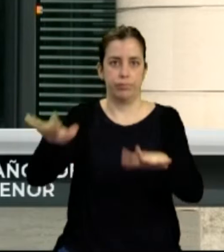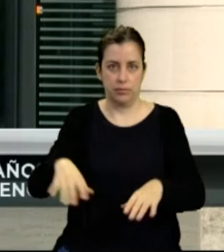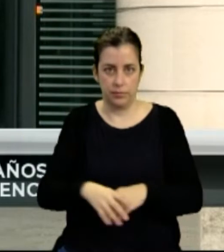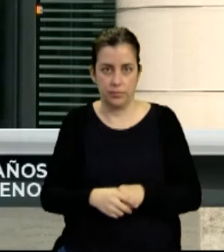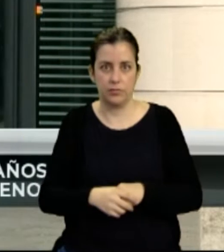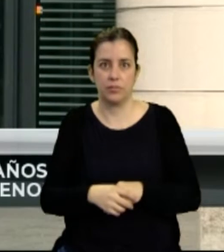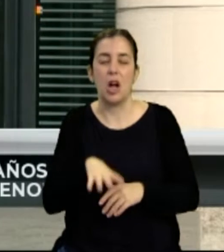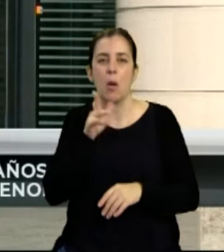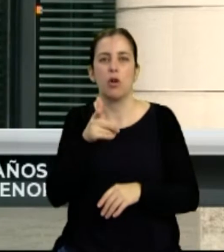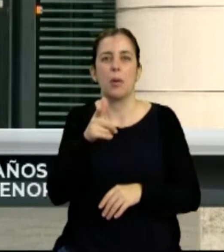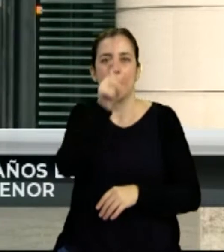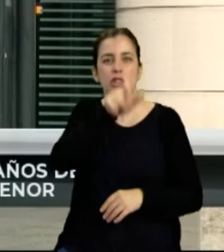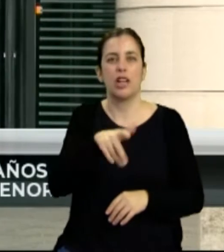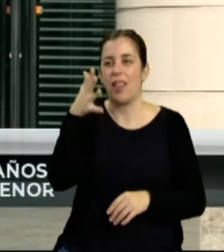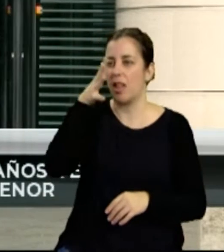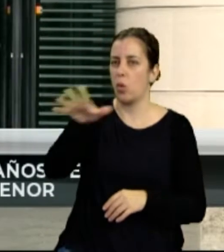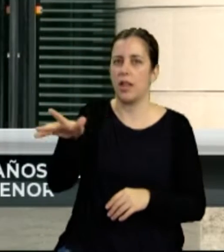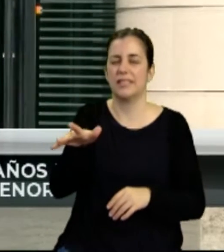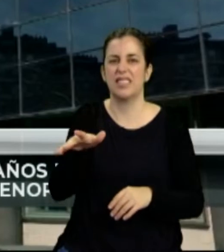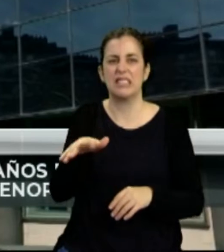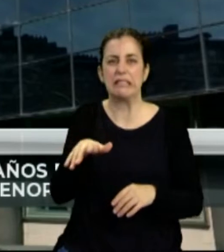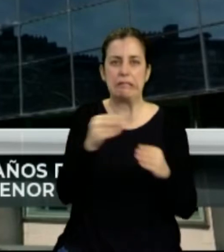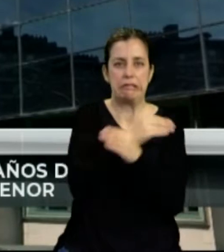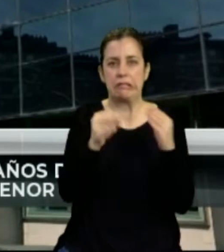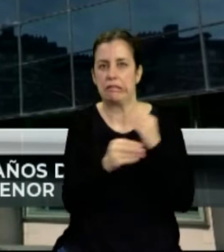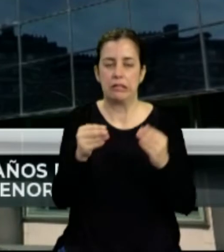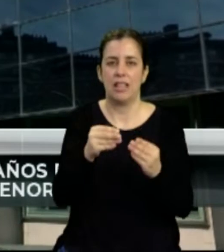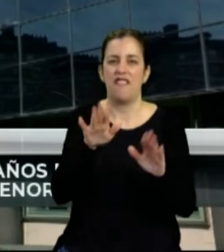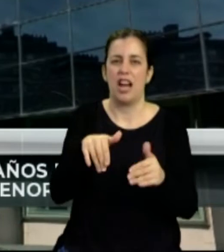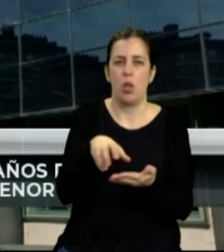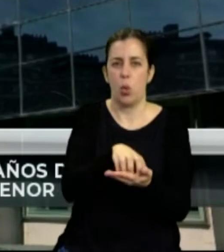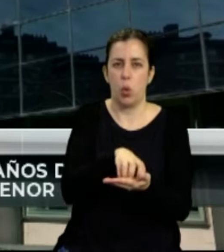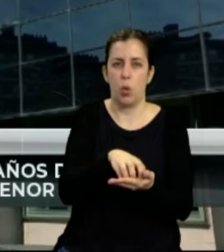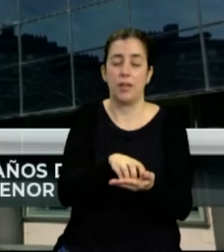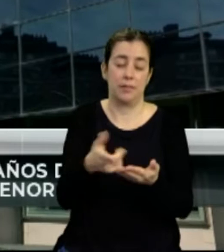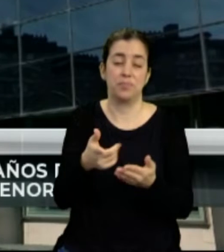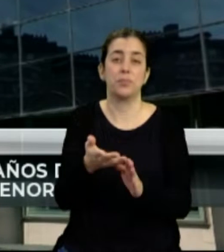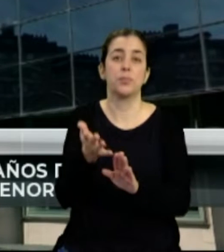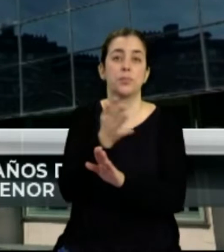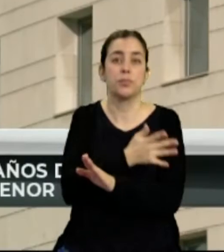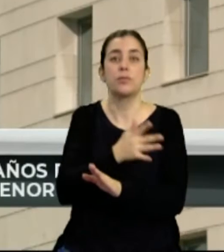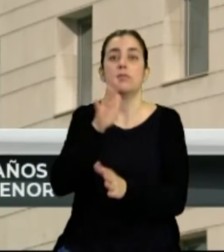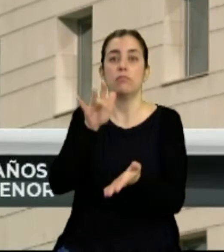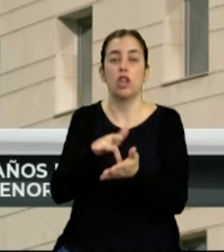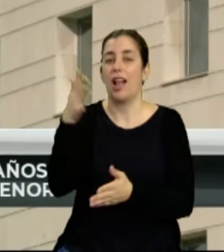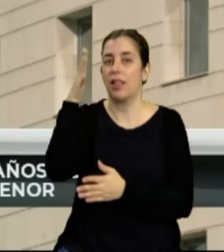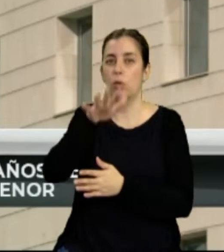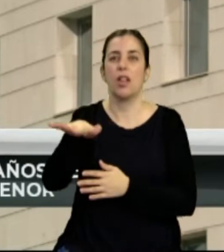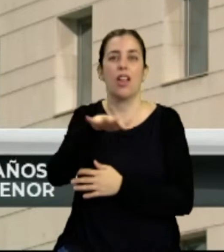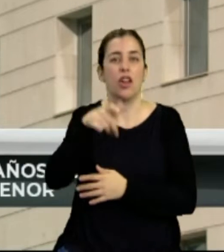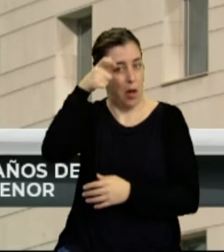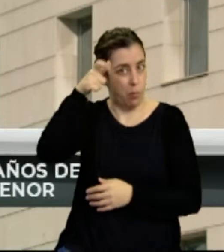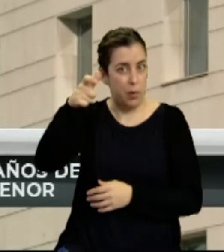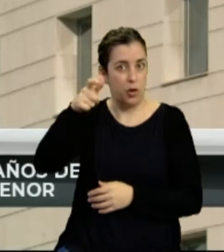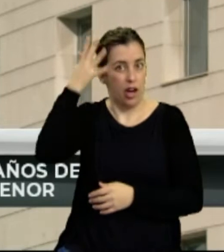denunciante son dudas suficientes para acreditar las imputaciones. Los hechos denunciados se produjeron en una localidad de La Ribera cuando la